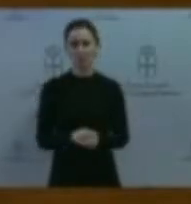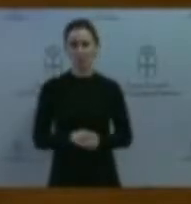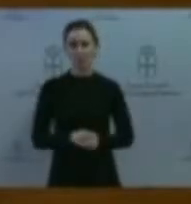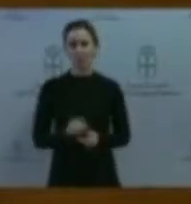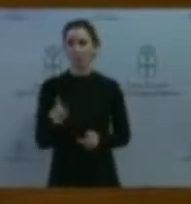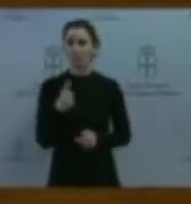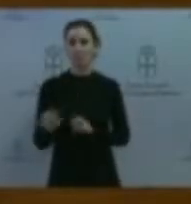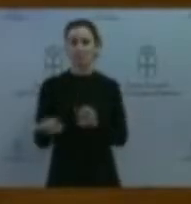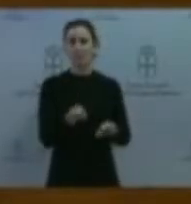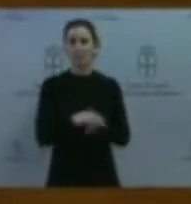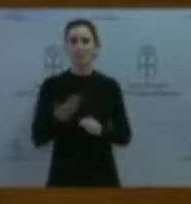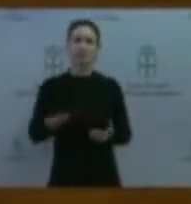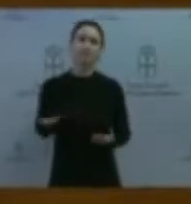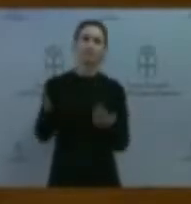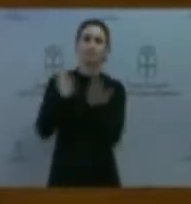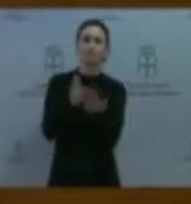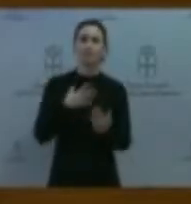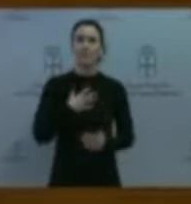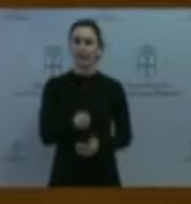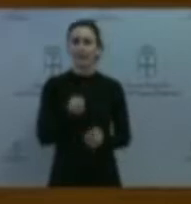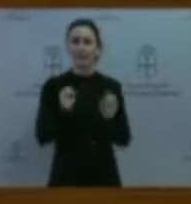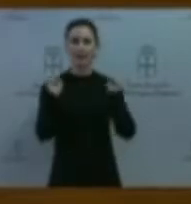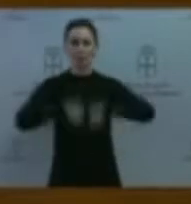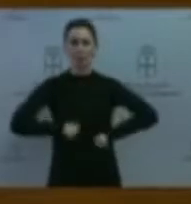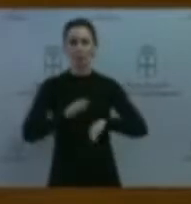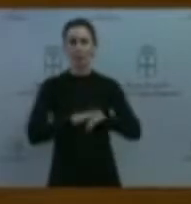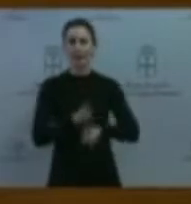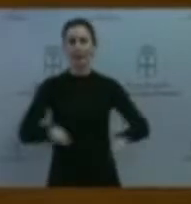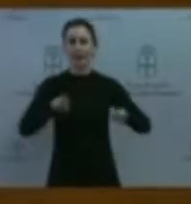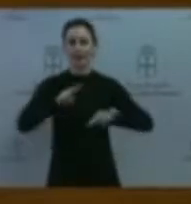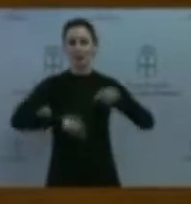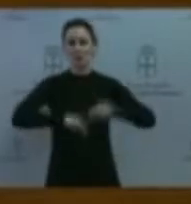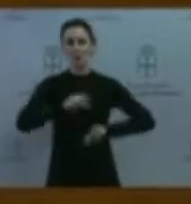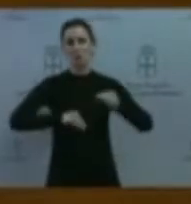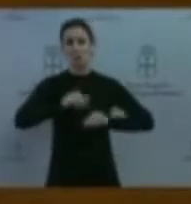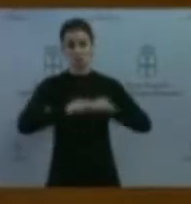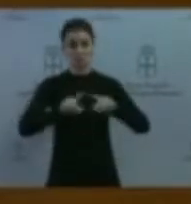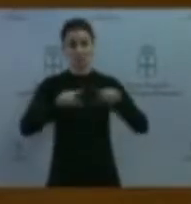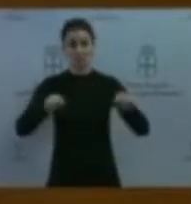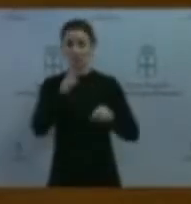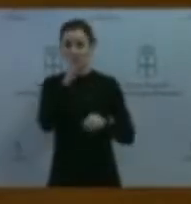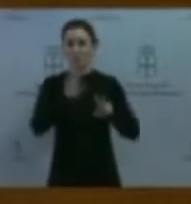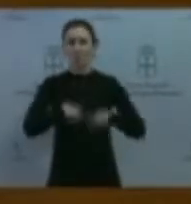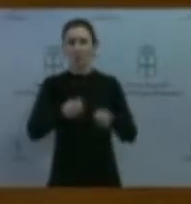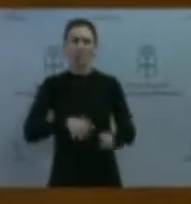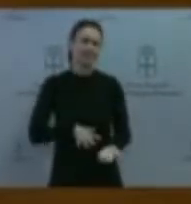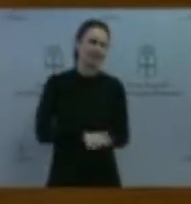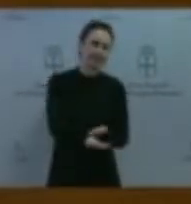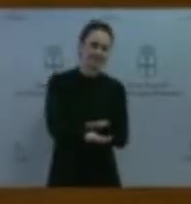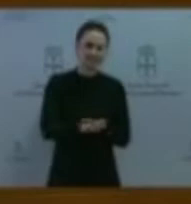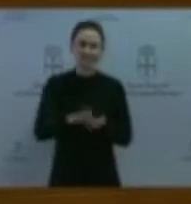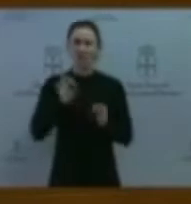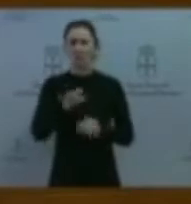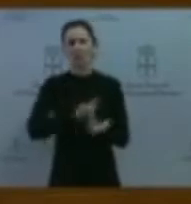valentía acuerdos para reconstruir una Asturias arrasada por las reconversiones y atenazada por una crisis social, demográfica y económica que era previa a la